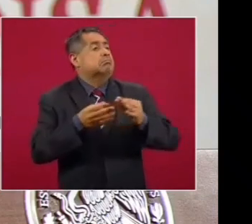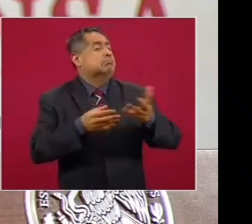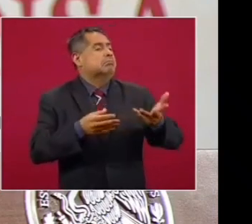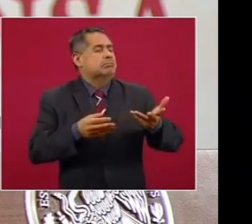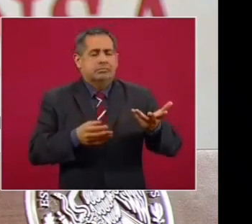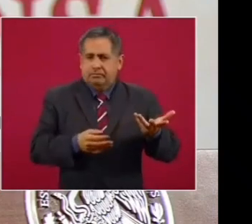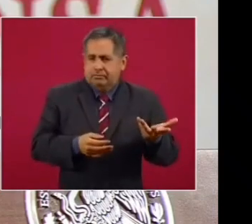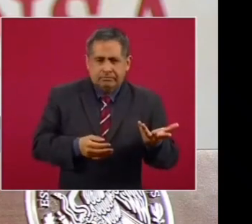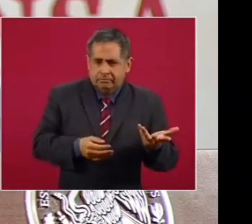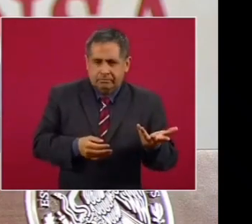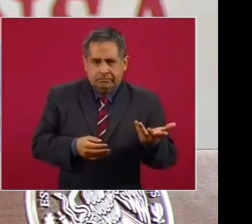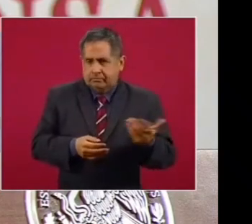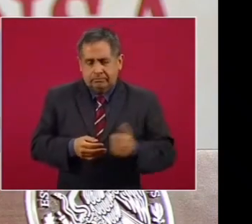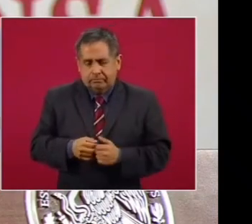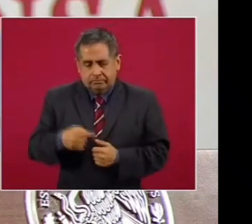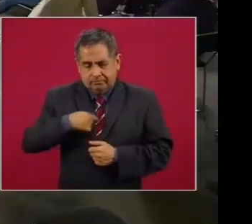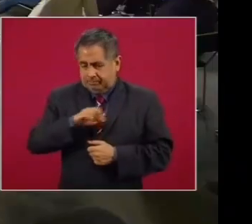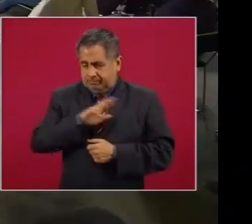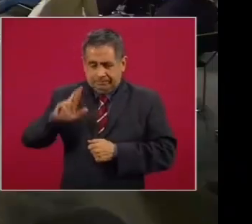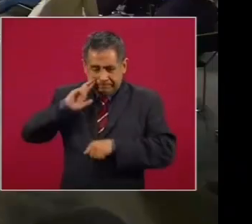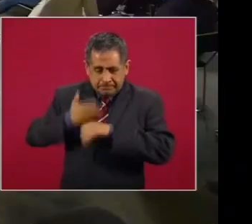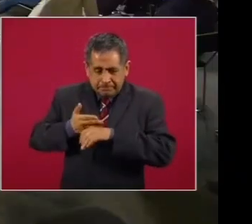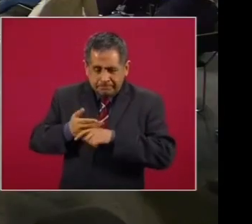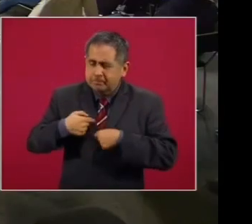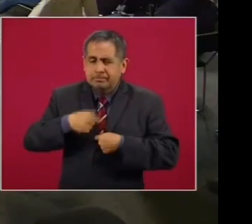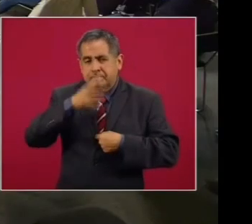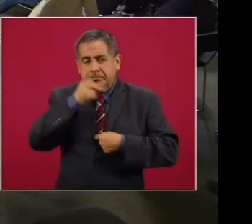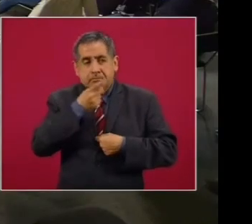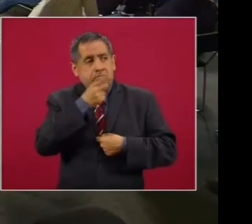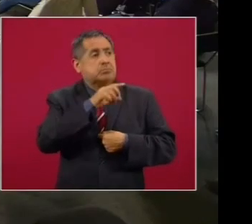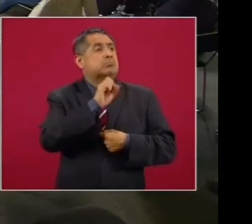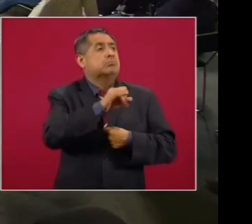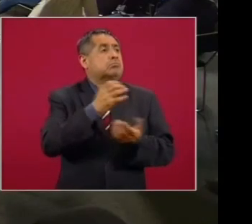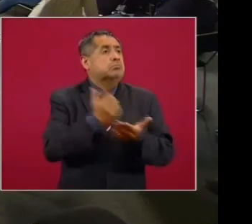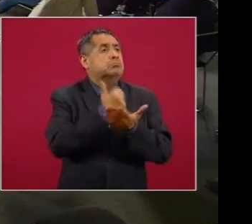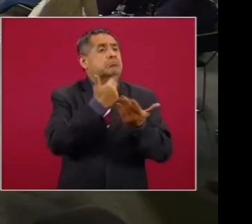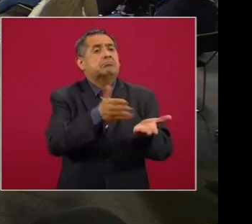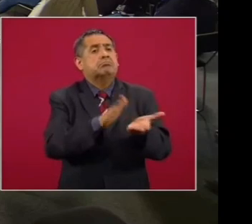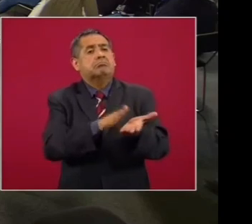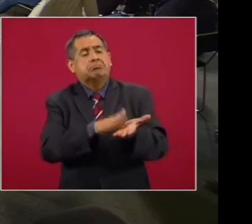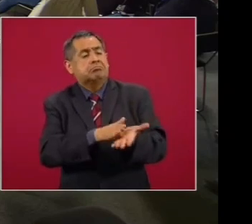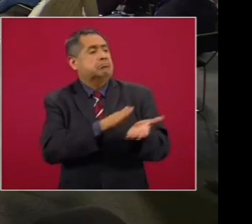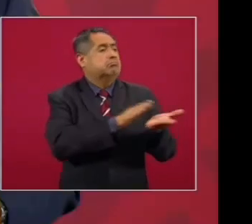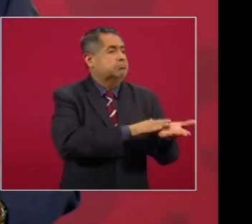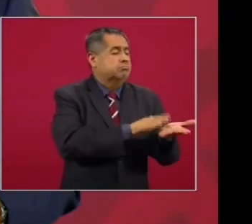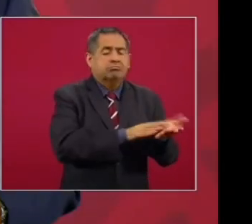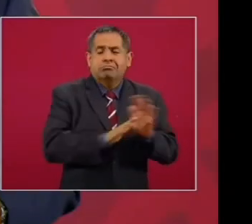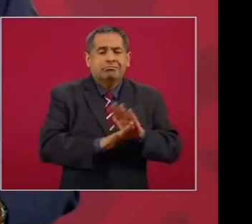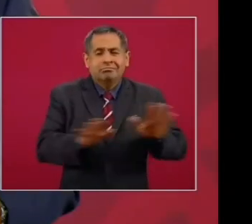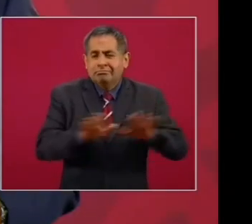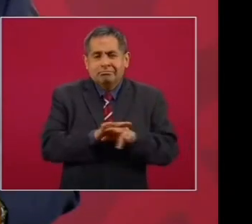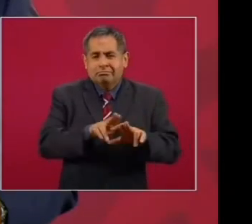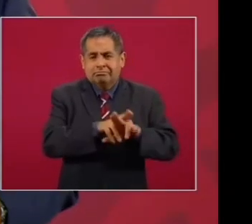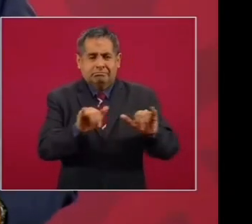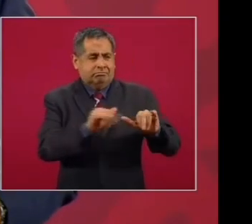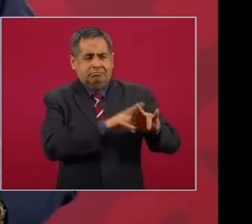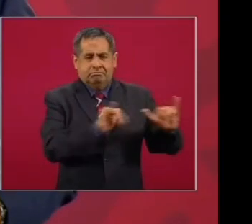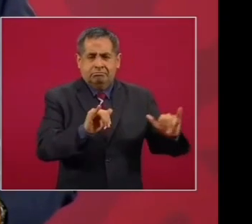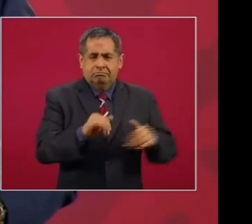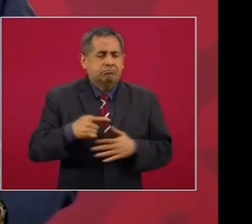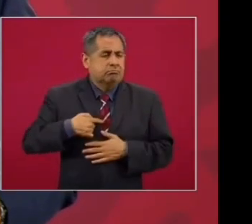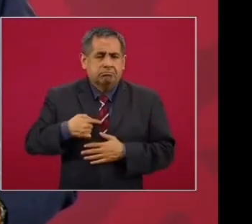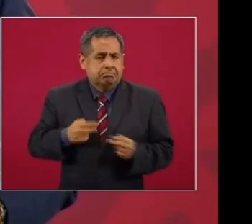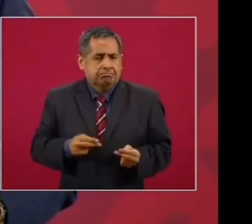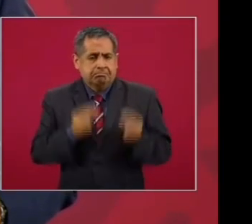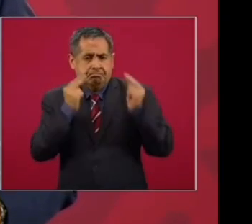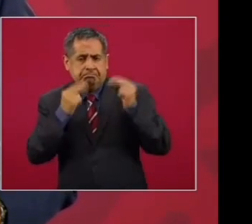nosotros vamos a pronunciarnos por uno o por otro? No nos